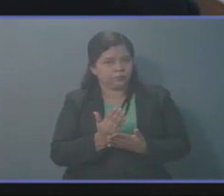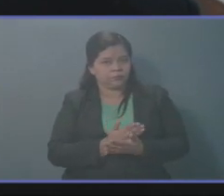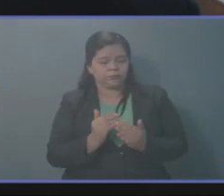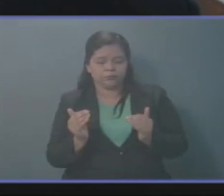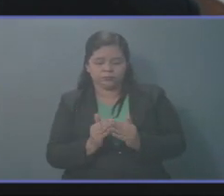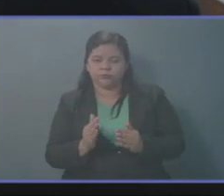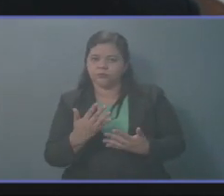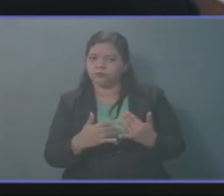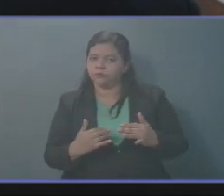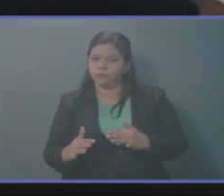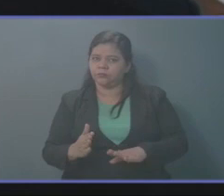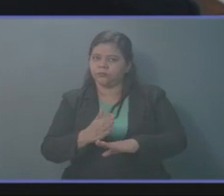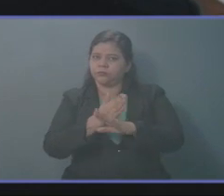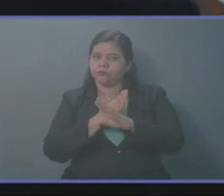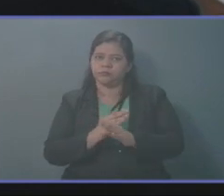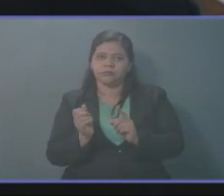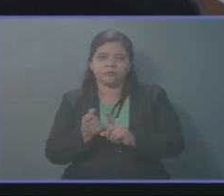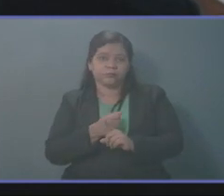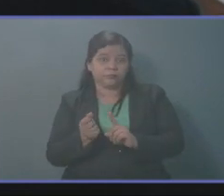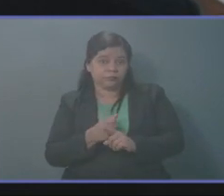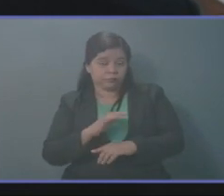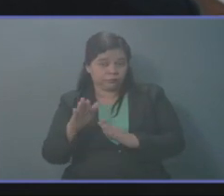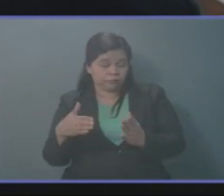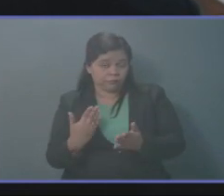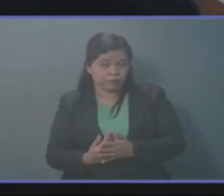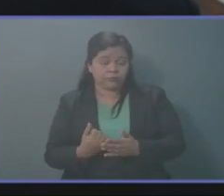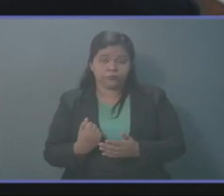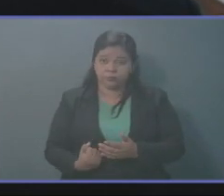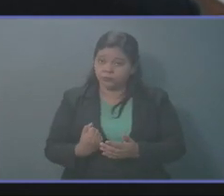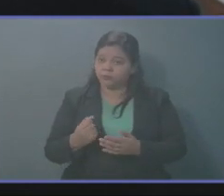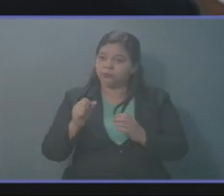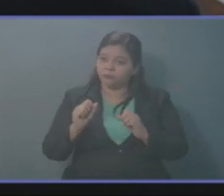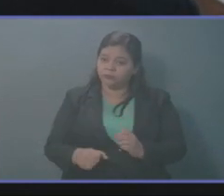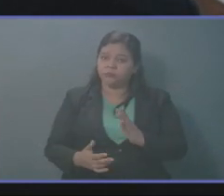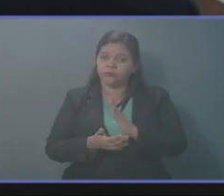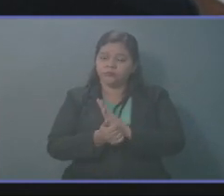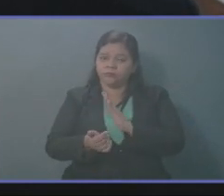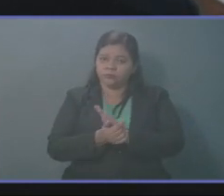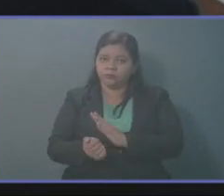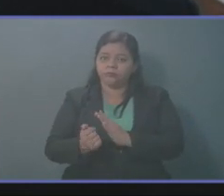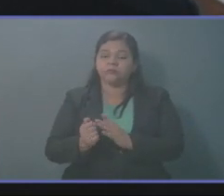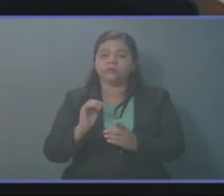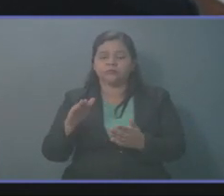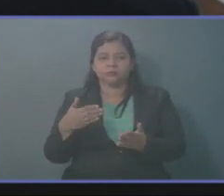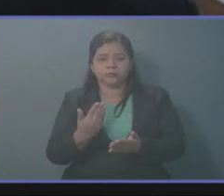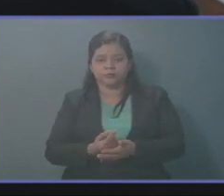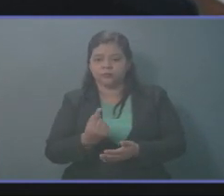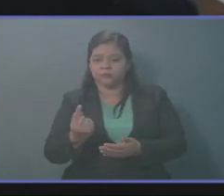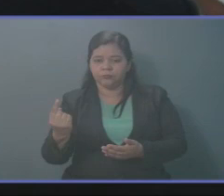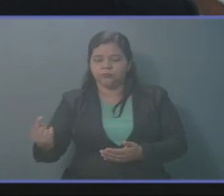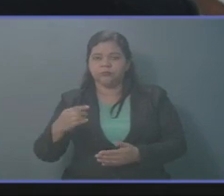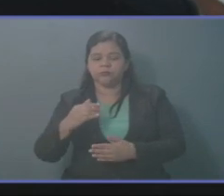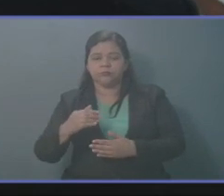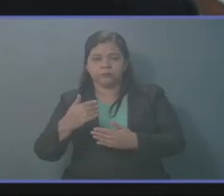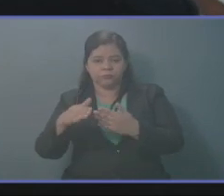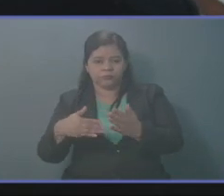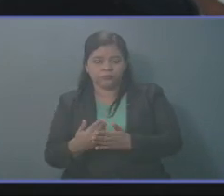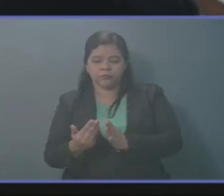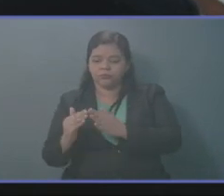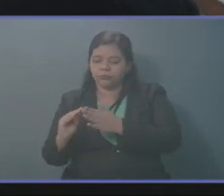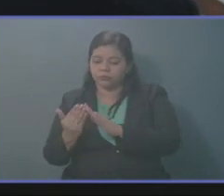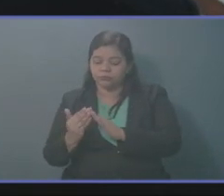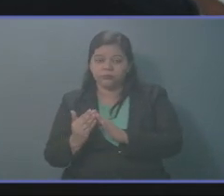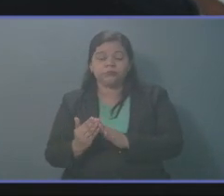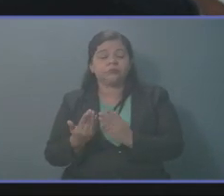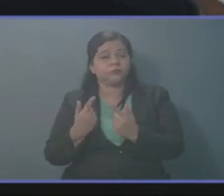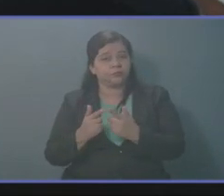prevención de violencia, para que los estudiantes adquirieran dominios y habilidades y generar en sus ciudadanos el progreso en la comunidad. Este proyecto obtuvo el